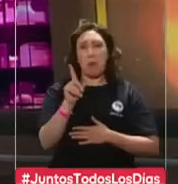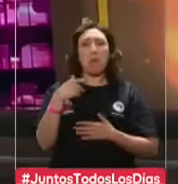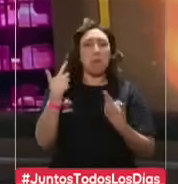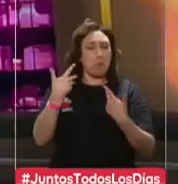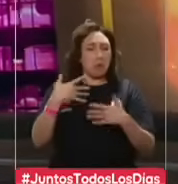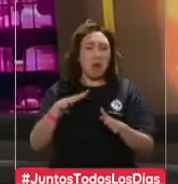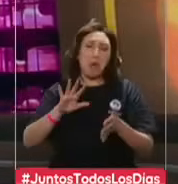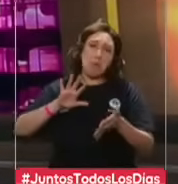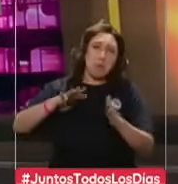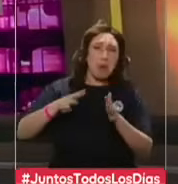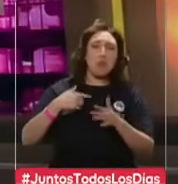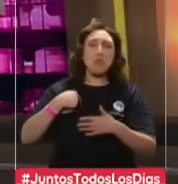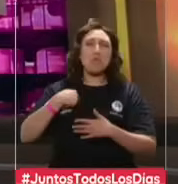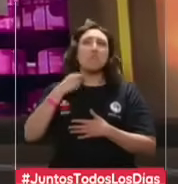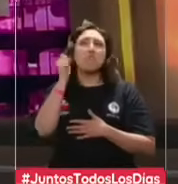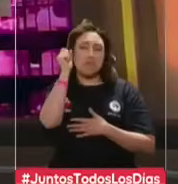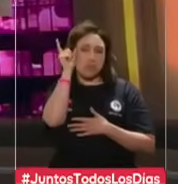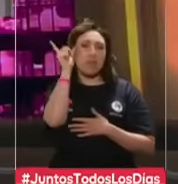menos, lo entendía.